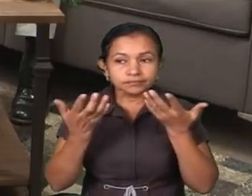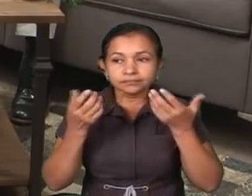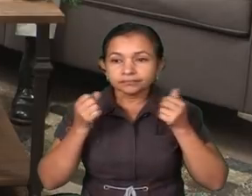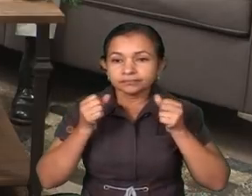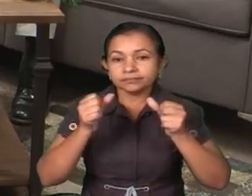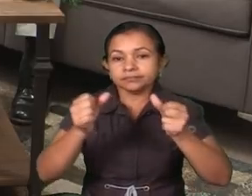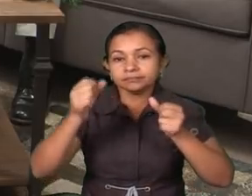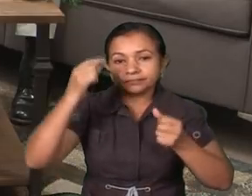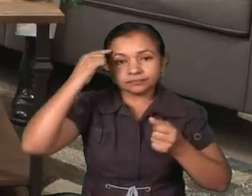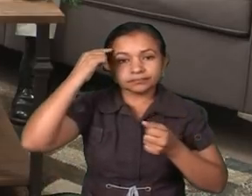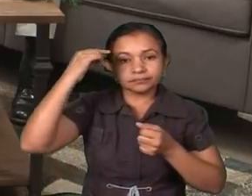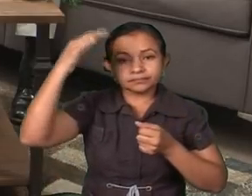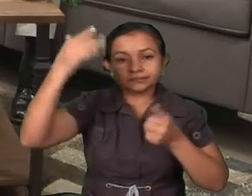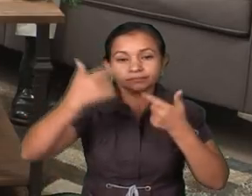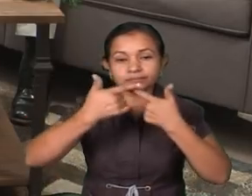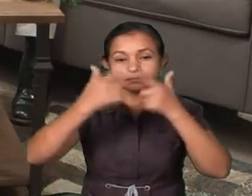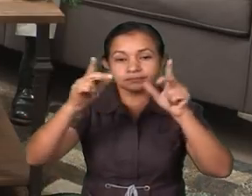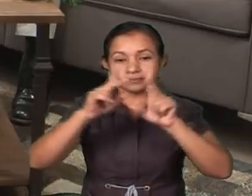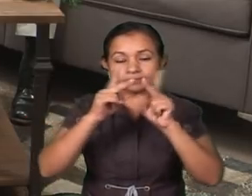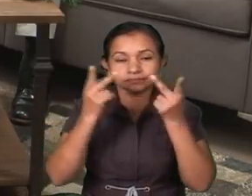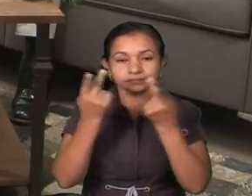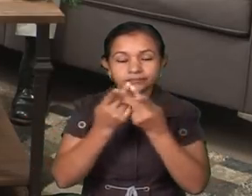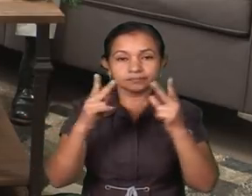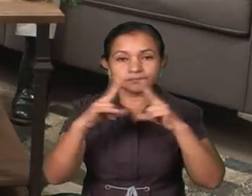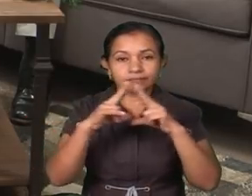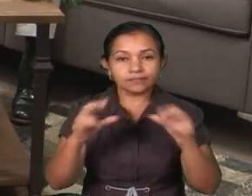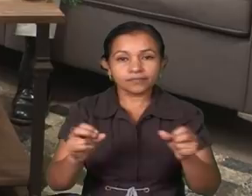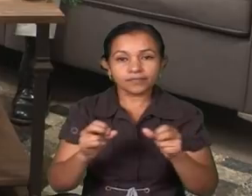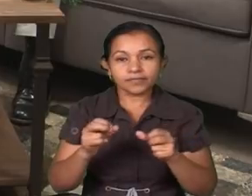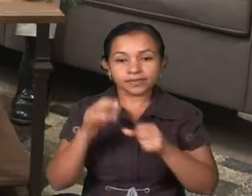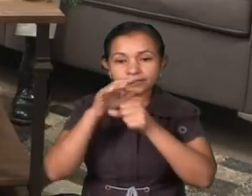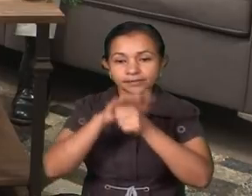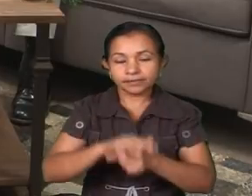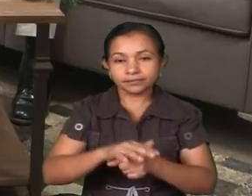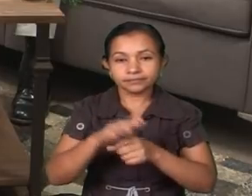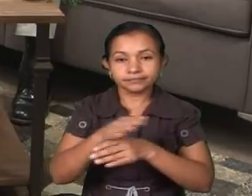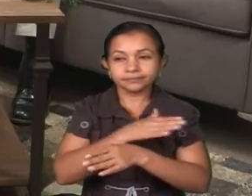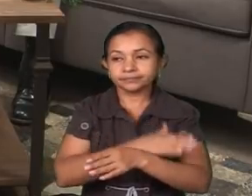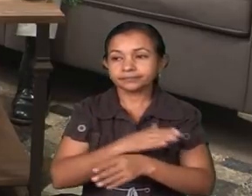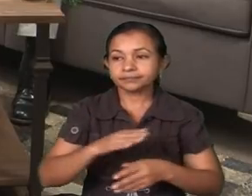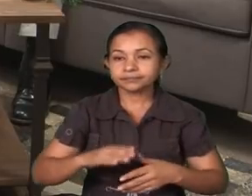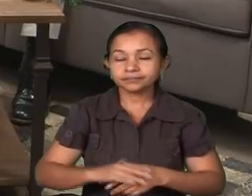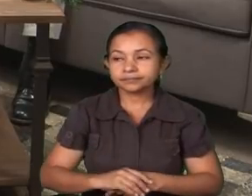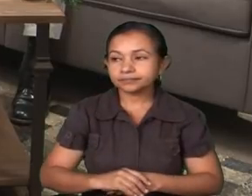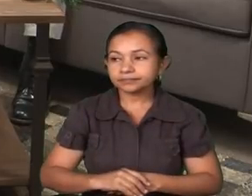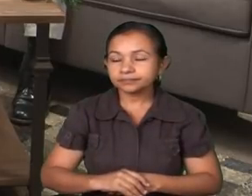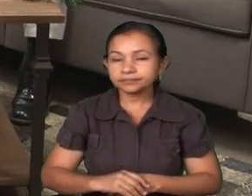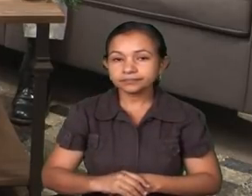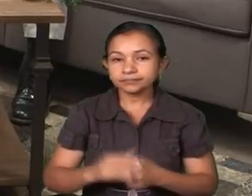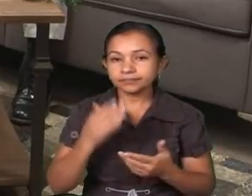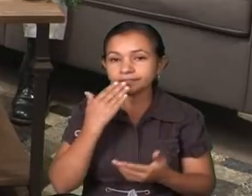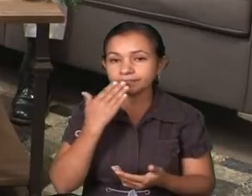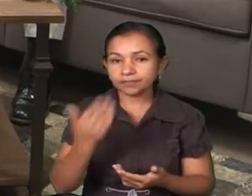enrumbarse en su sueño de liberar el pueblo de Nicaragua a partir de la emancipación guerrillera. Bueno,